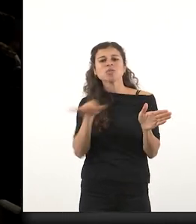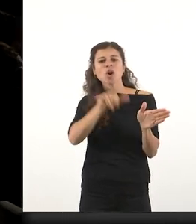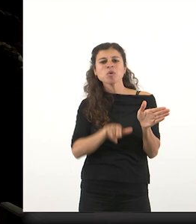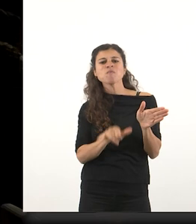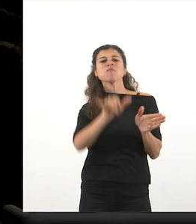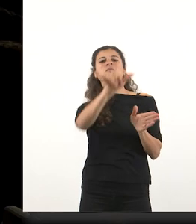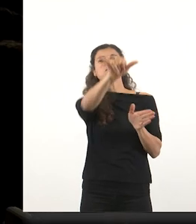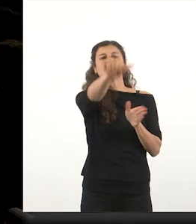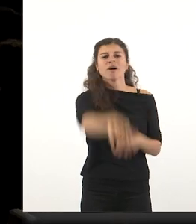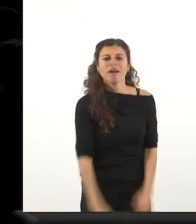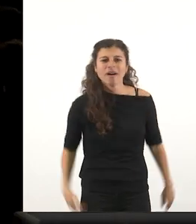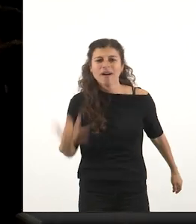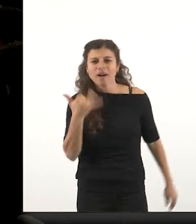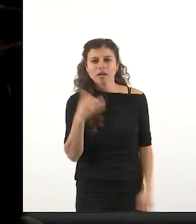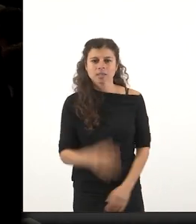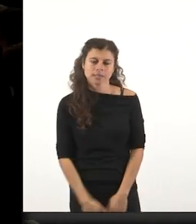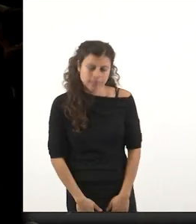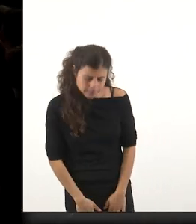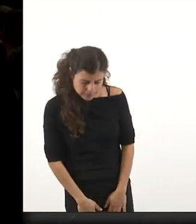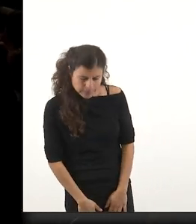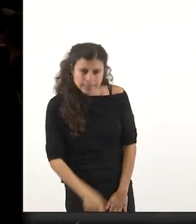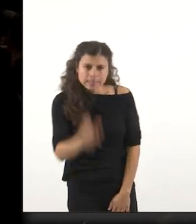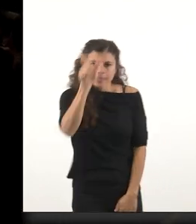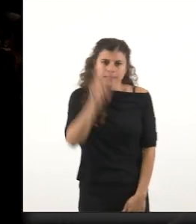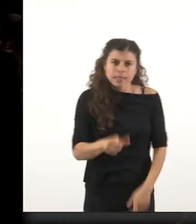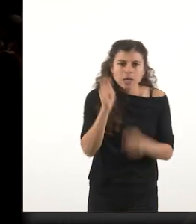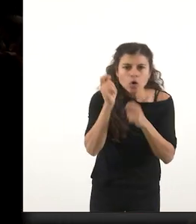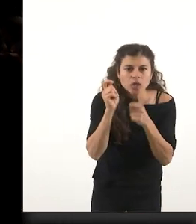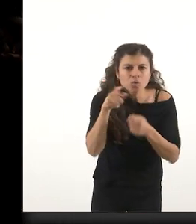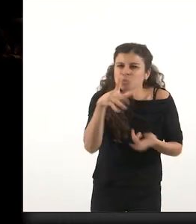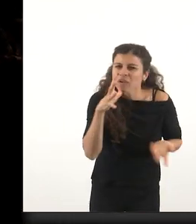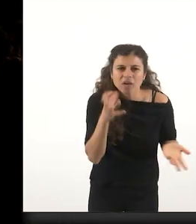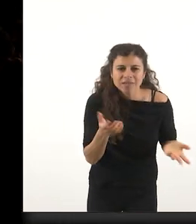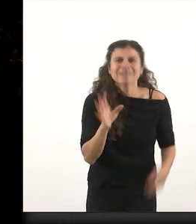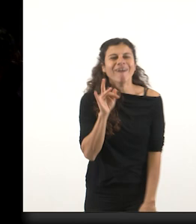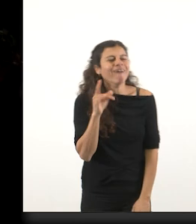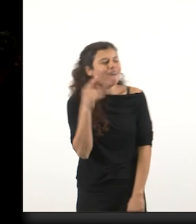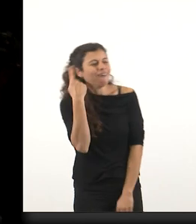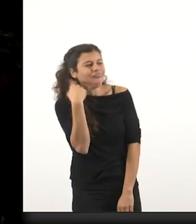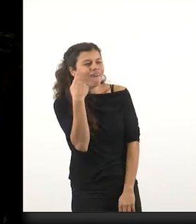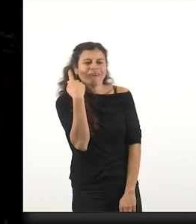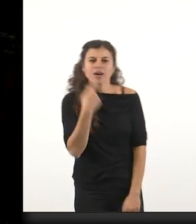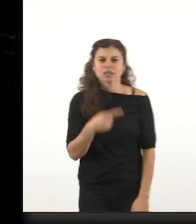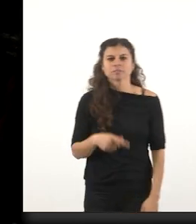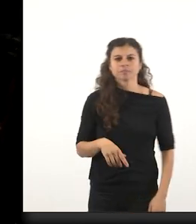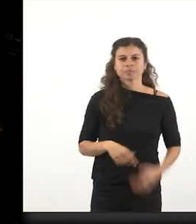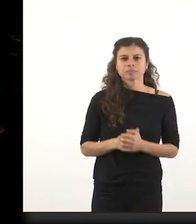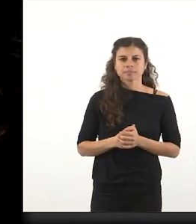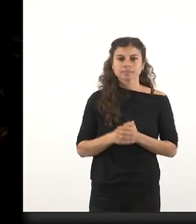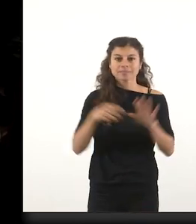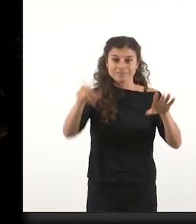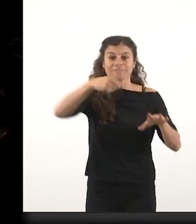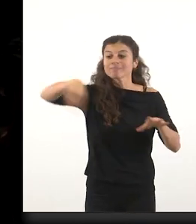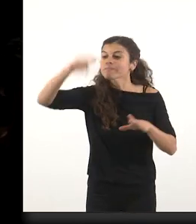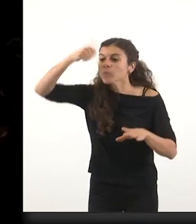placa. Digo, criatura de los olivos. Digo, tú estás fatal. Ay, maestra, estoy todo loco. Digo, ya te veo. Chicos, cuando queráis hacer